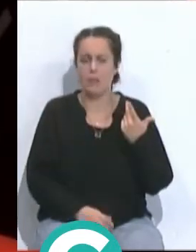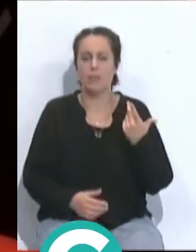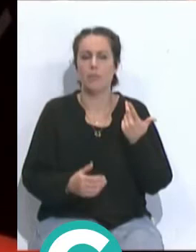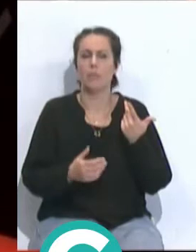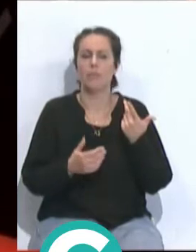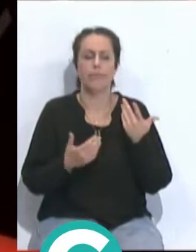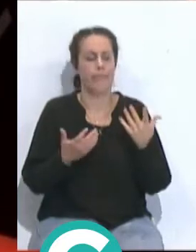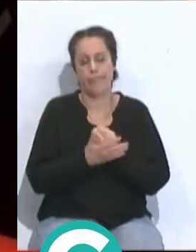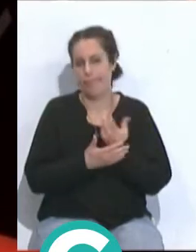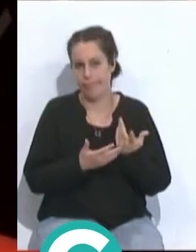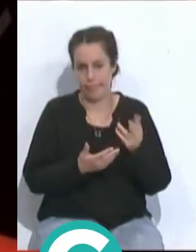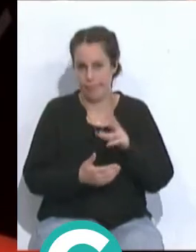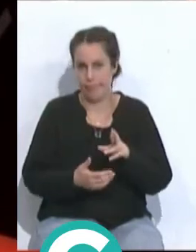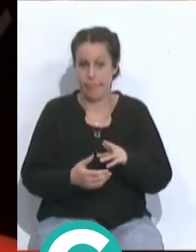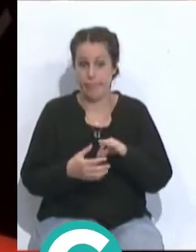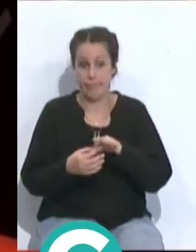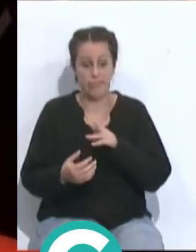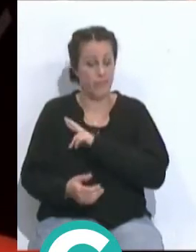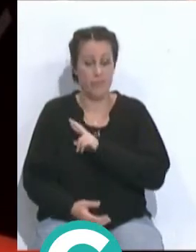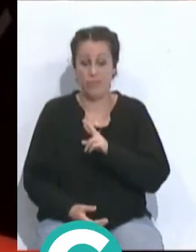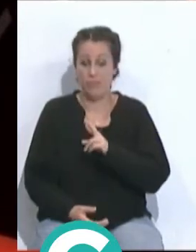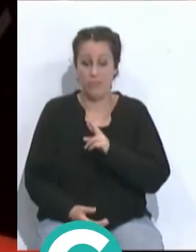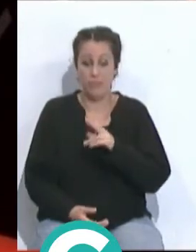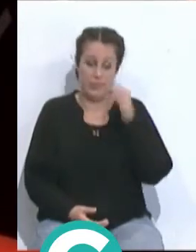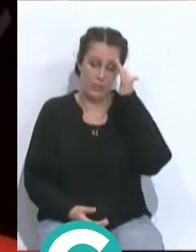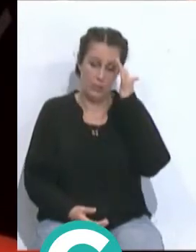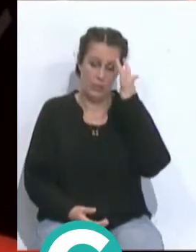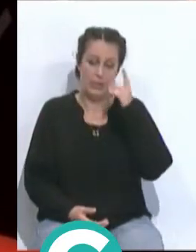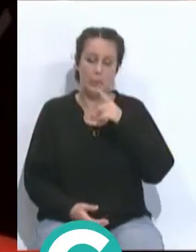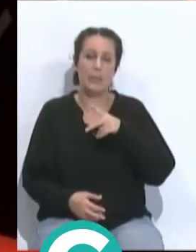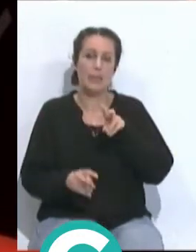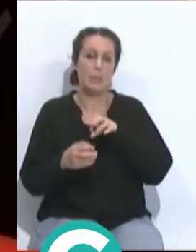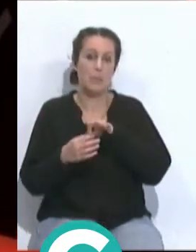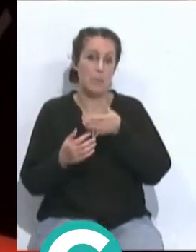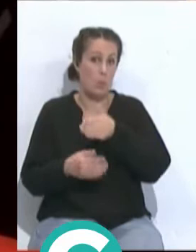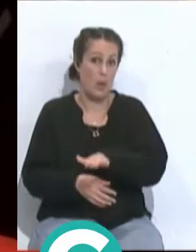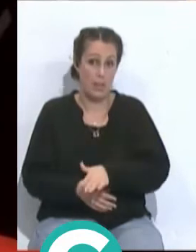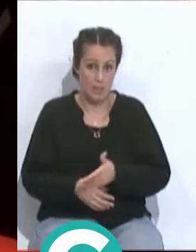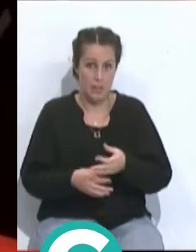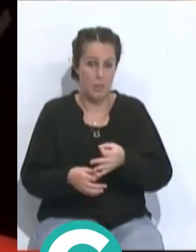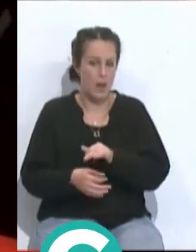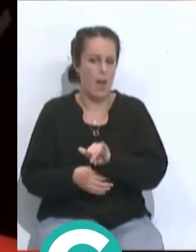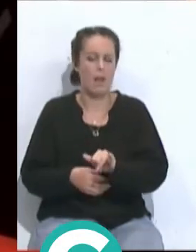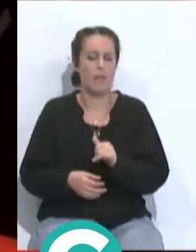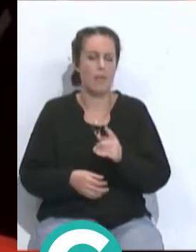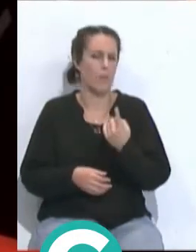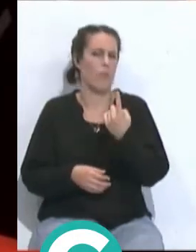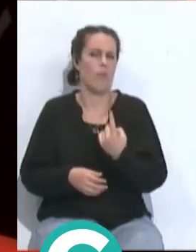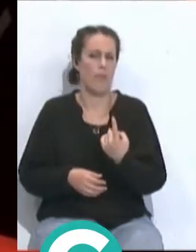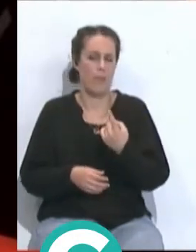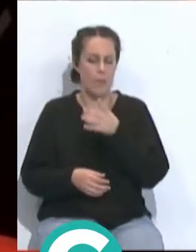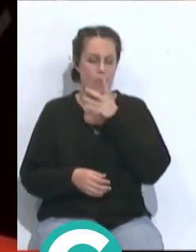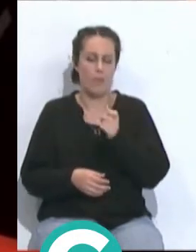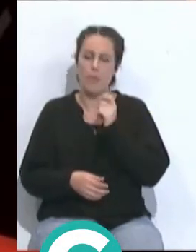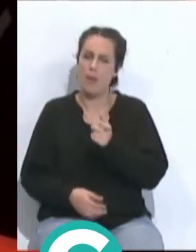esas constantes. Y bueno, ligado a la religión y a la filosofía está también el tema de la muerte, ¿no? Que siempre aparece como una constante en la obra